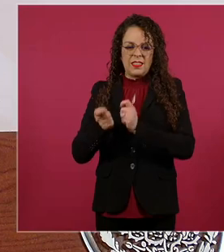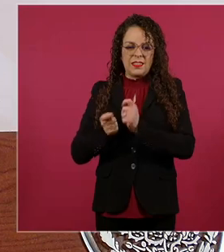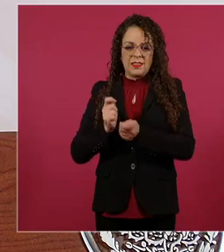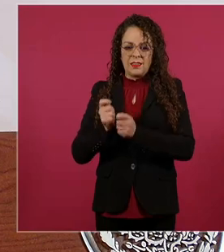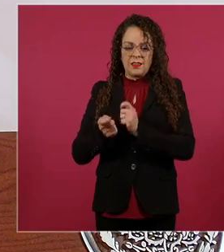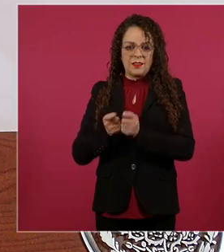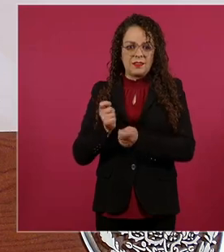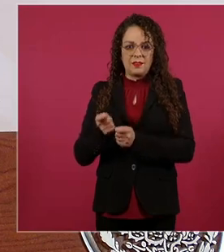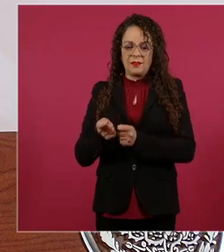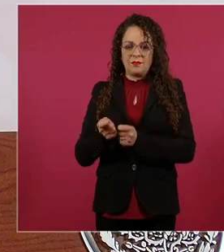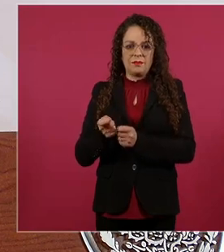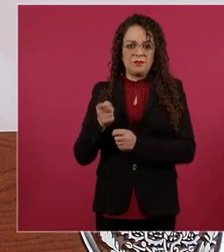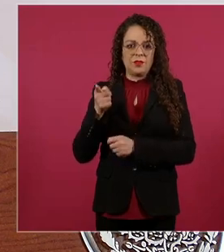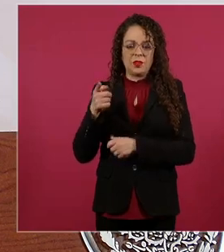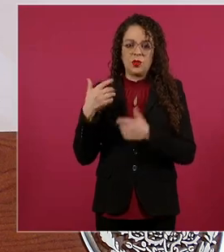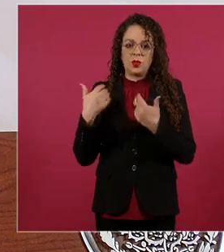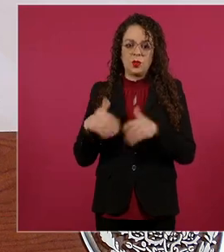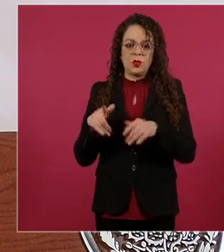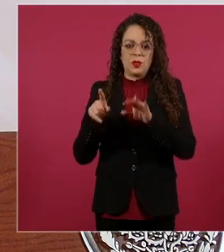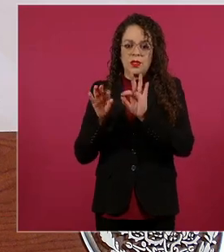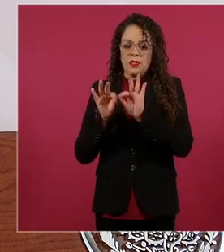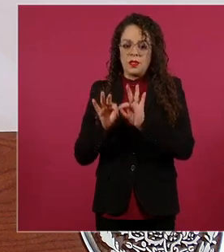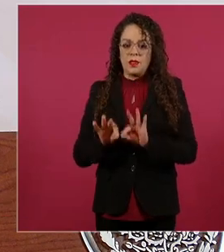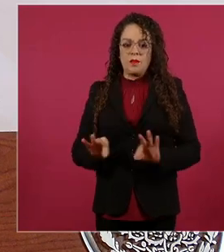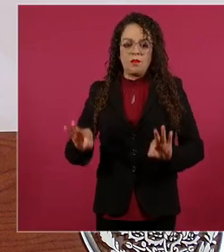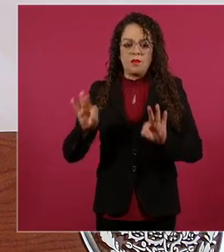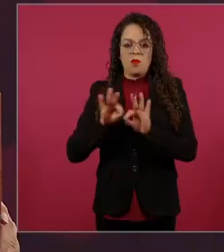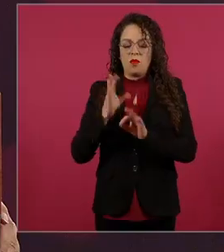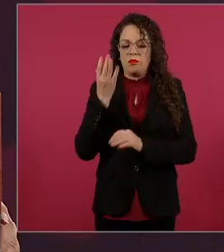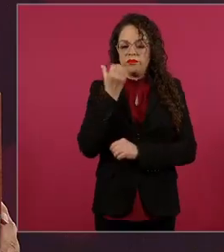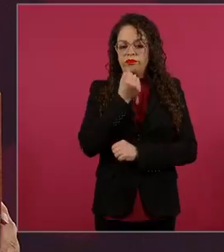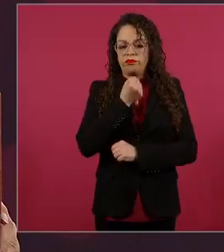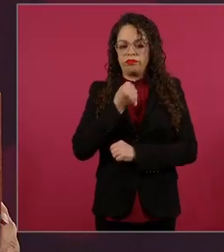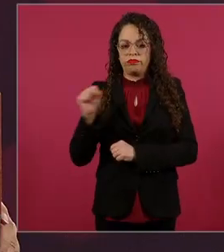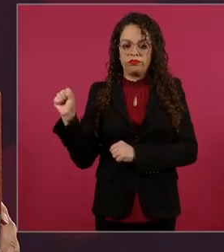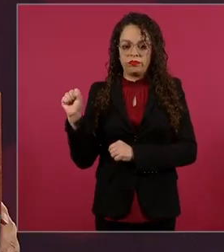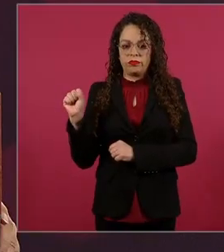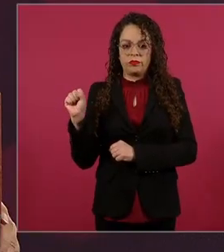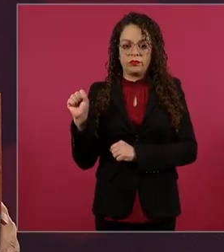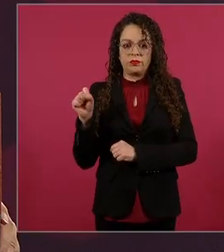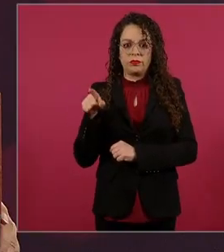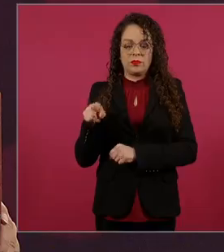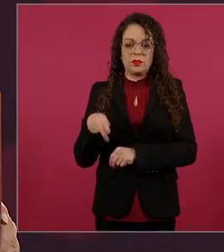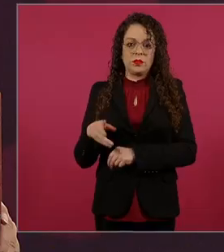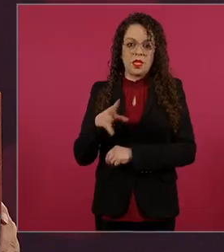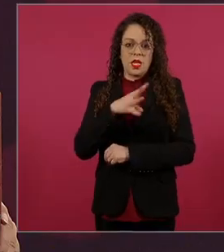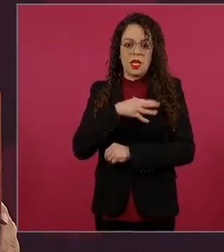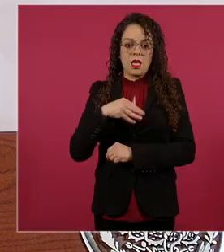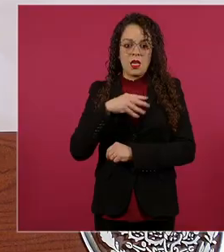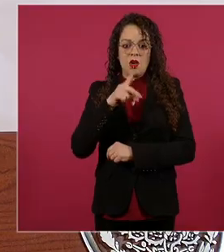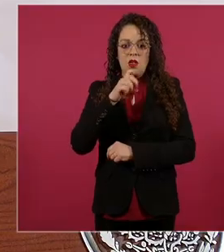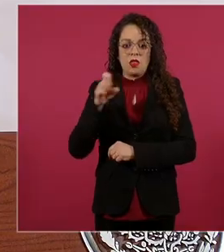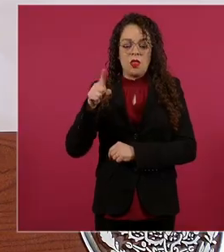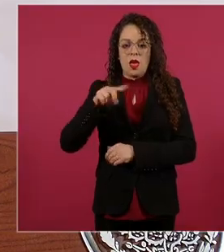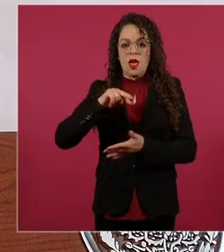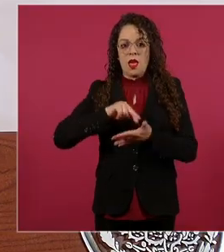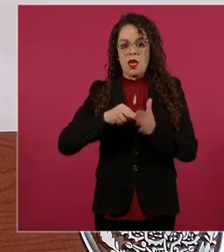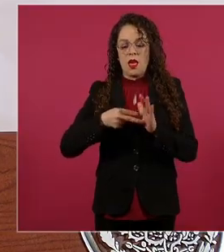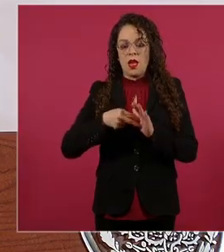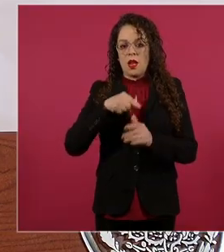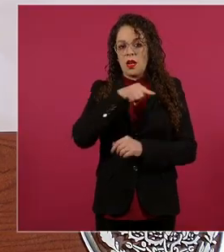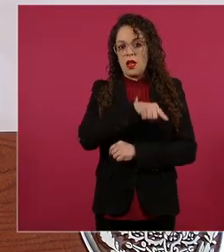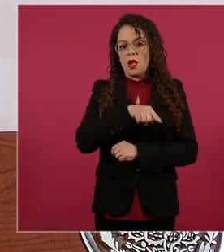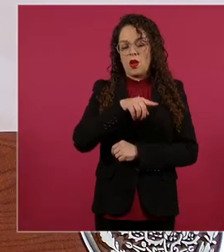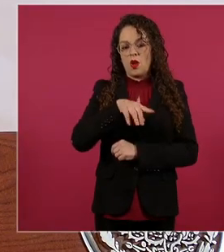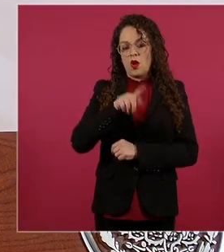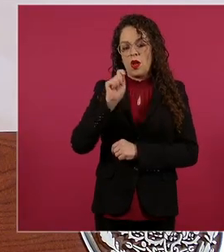país Nieto del general Lázaro Cárdenas Hijo del ingeniero Cuauhtémoc Cárdenas